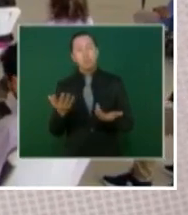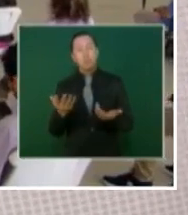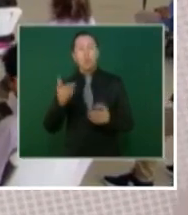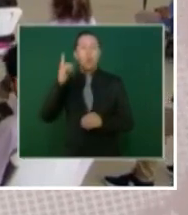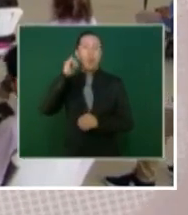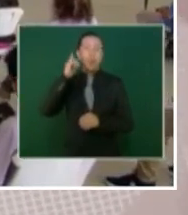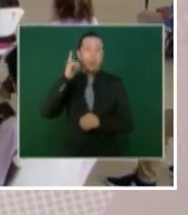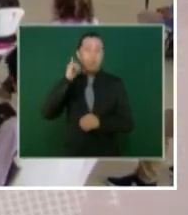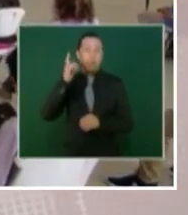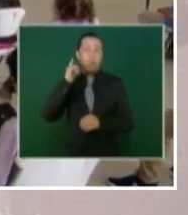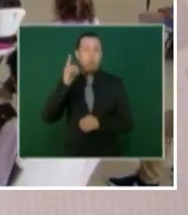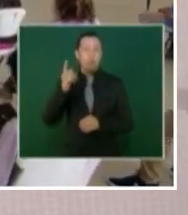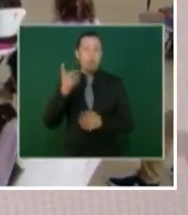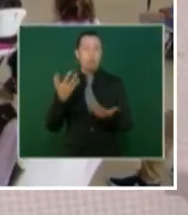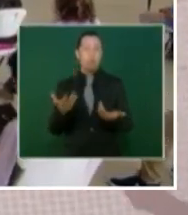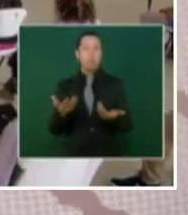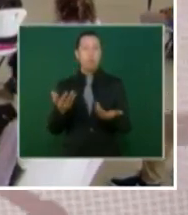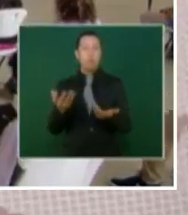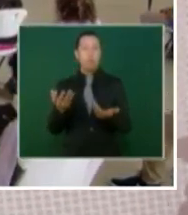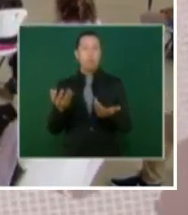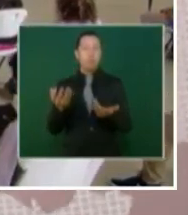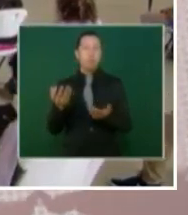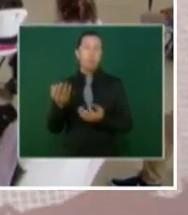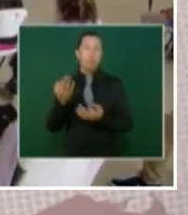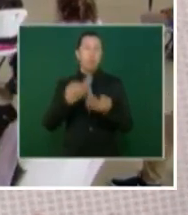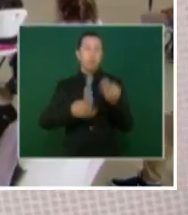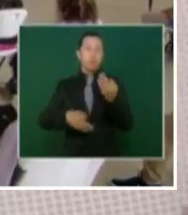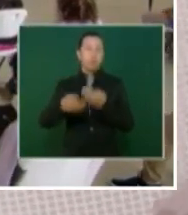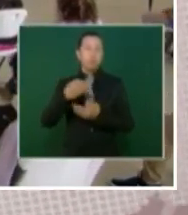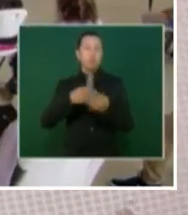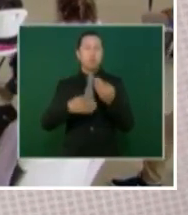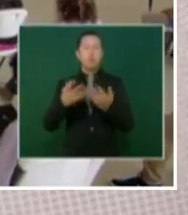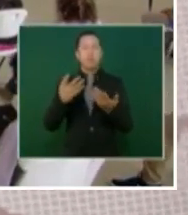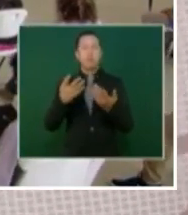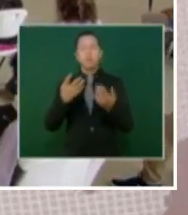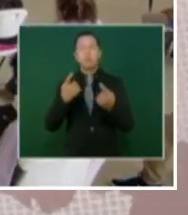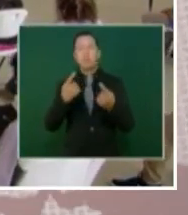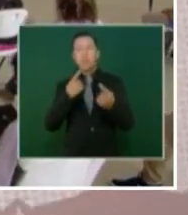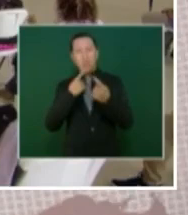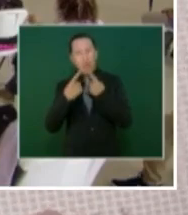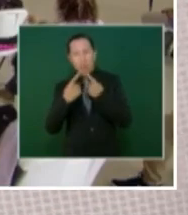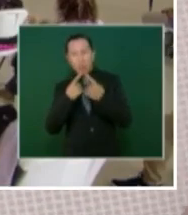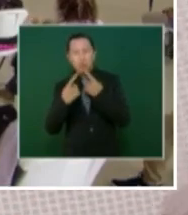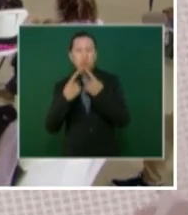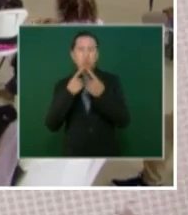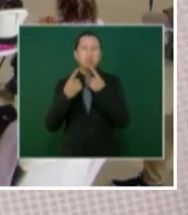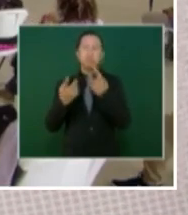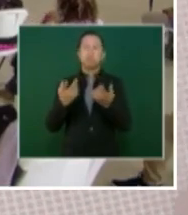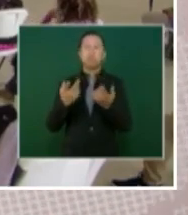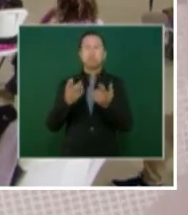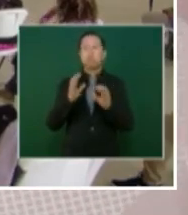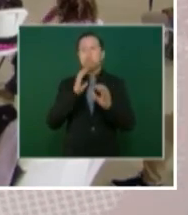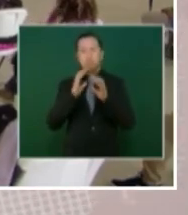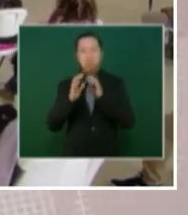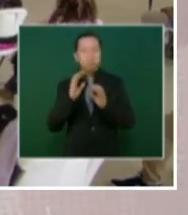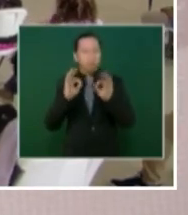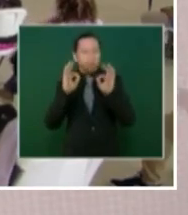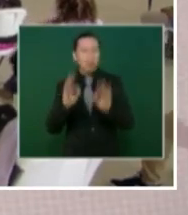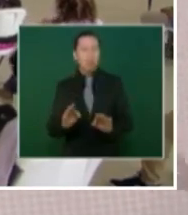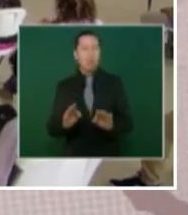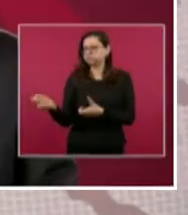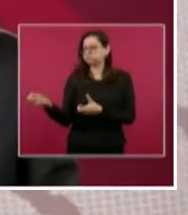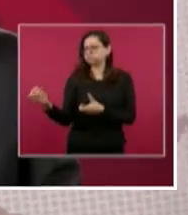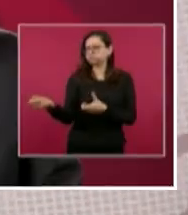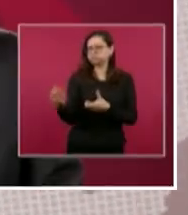vaya, ha sido genial lo que ha hecho López Obrador. Y sí, creo que yo